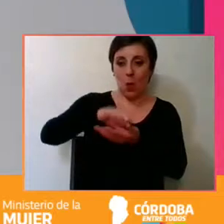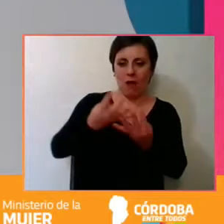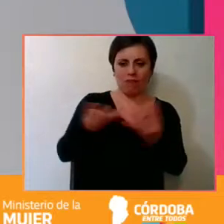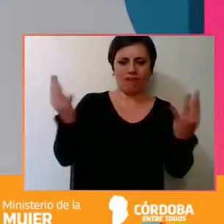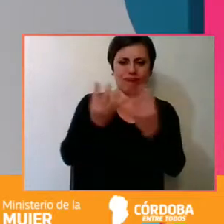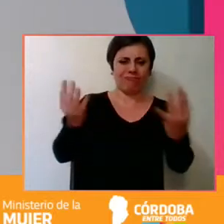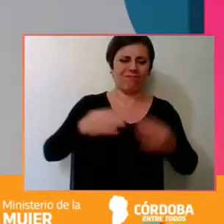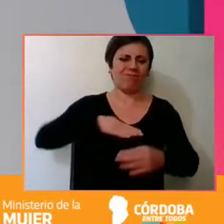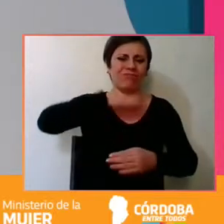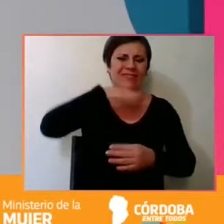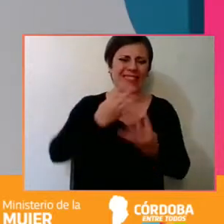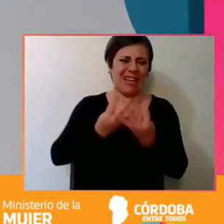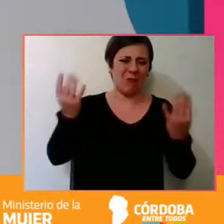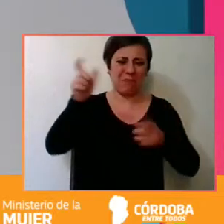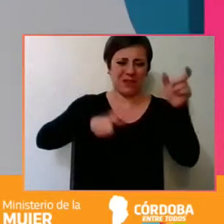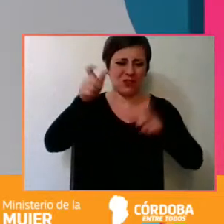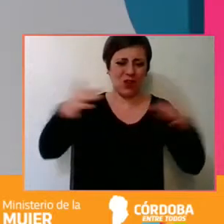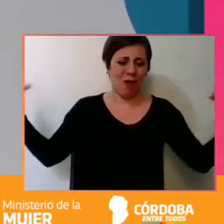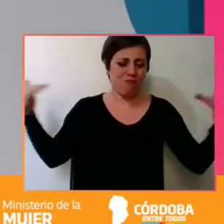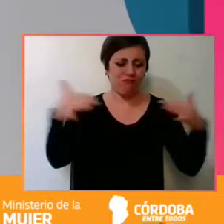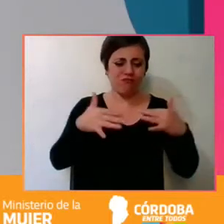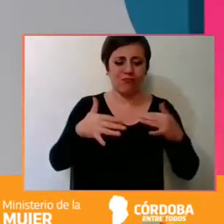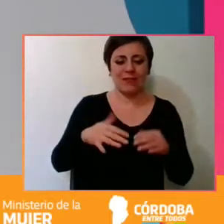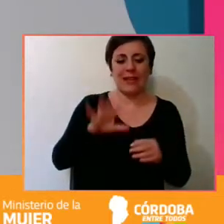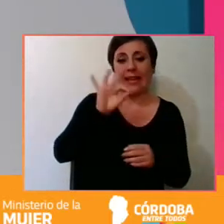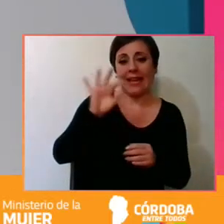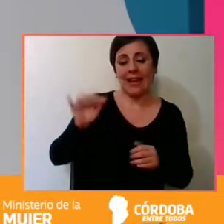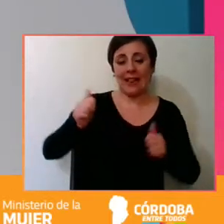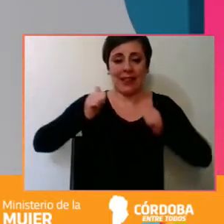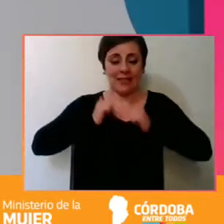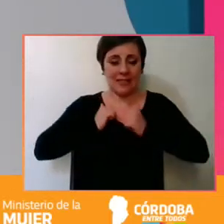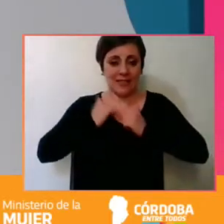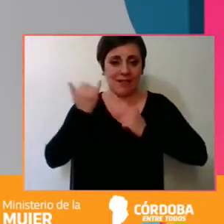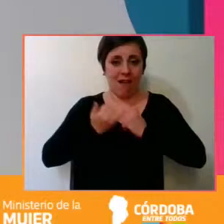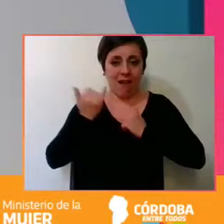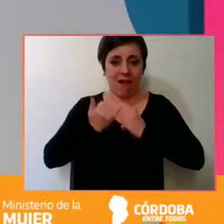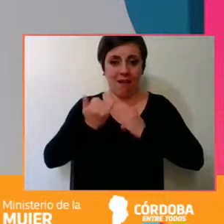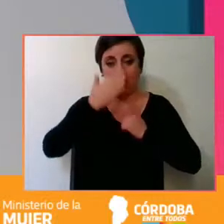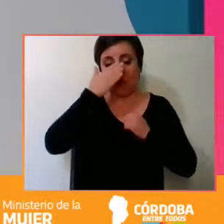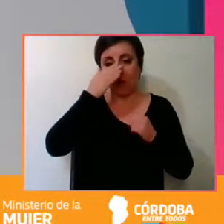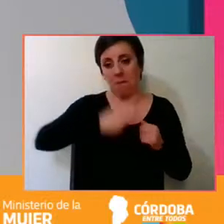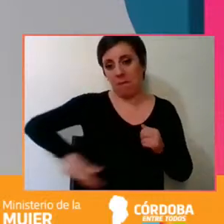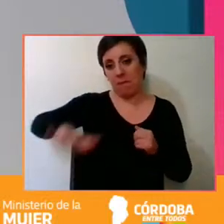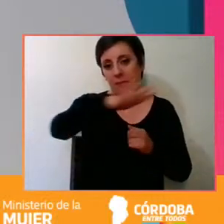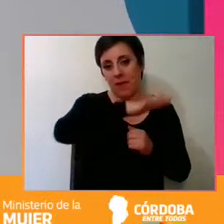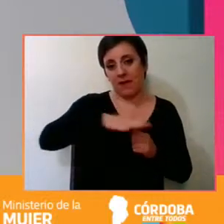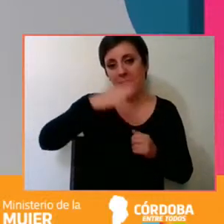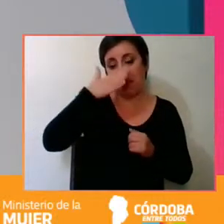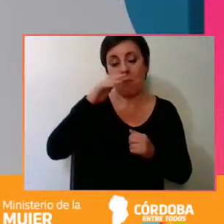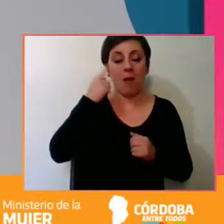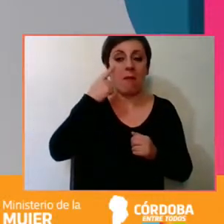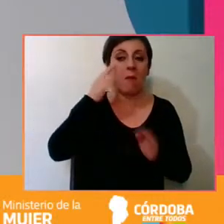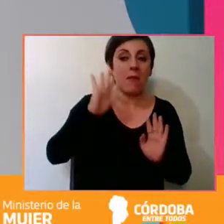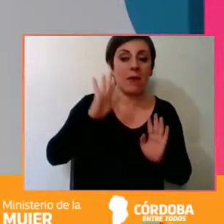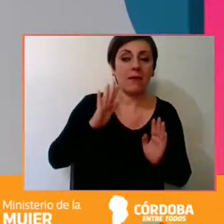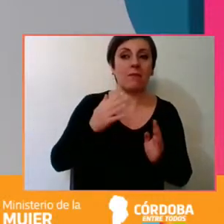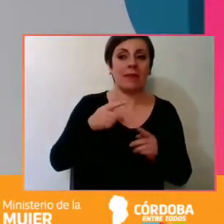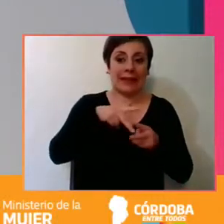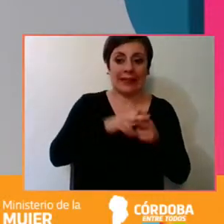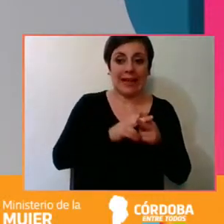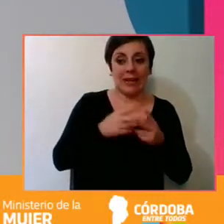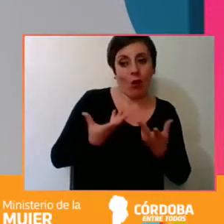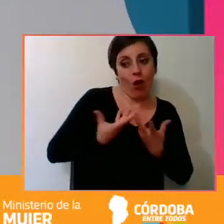de personas. Hay 500 butacas, y luego en un parque, vamos a ver si después los técnicos nos ayudan